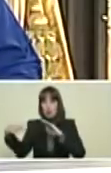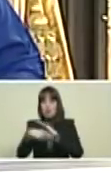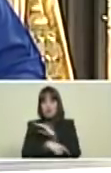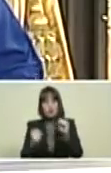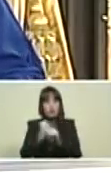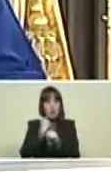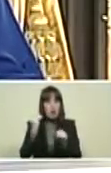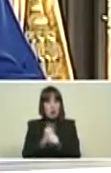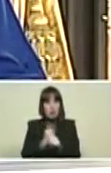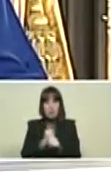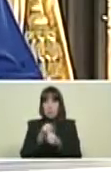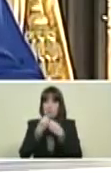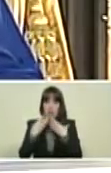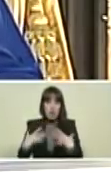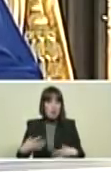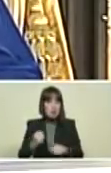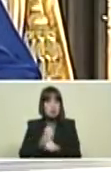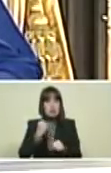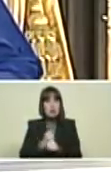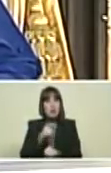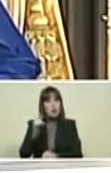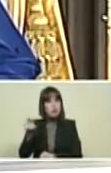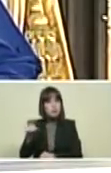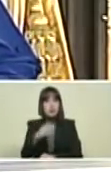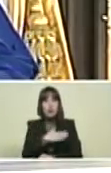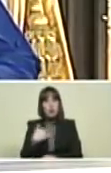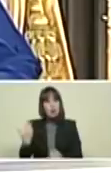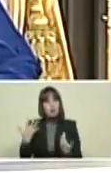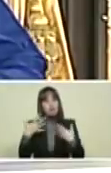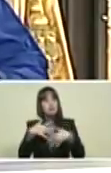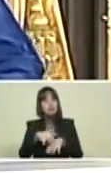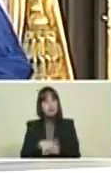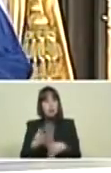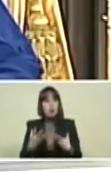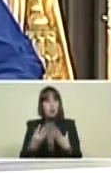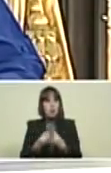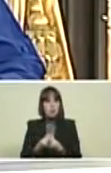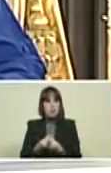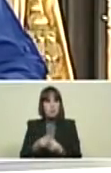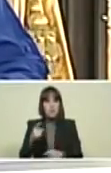hermoso, Aristóbulo. Yo quiero estar inmerso y que mi agenda